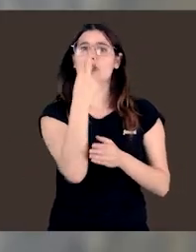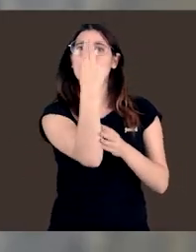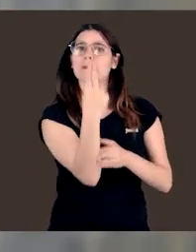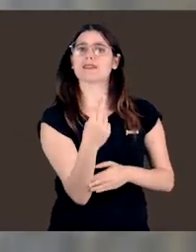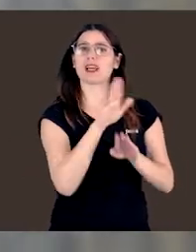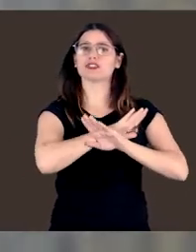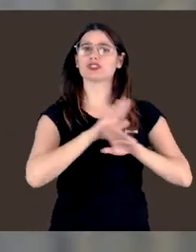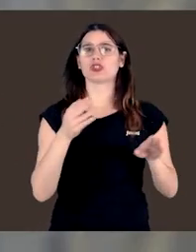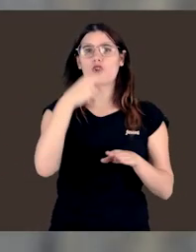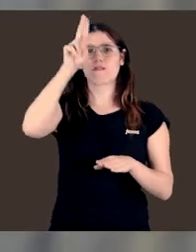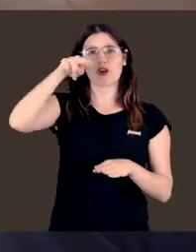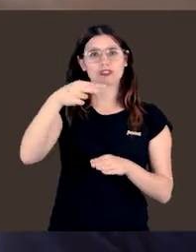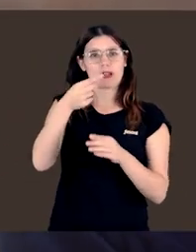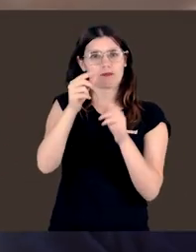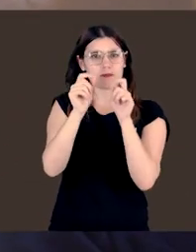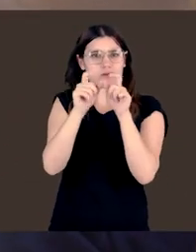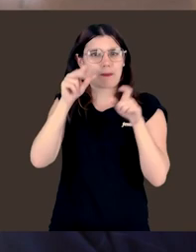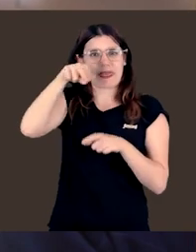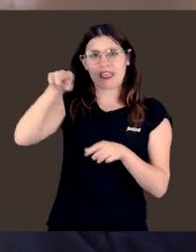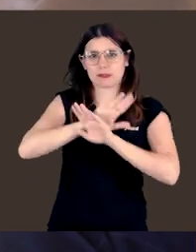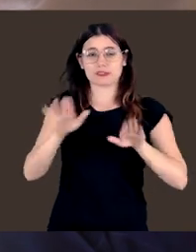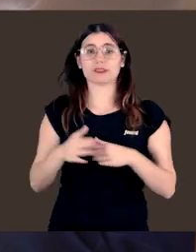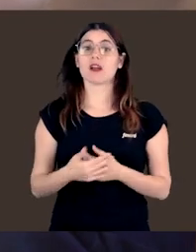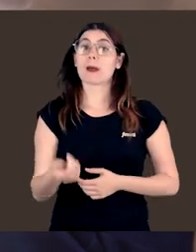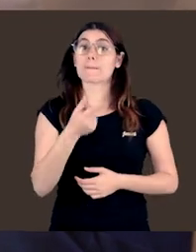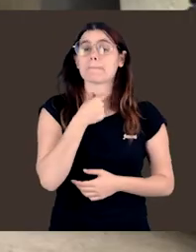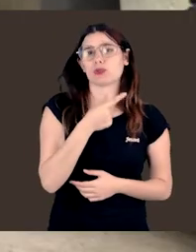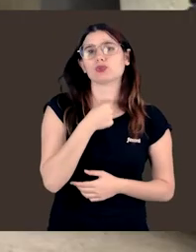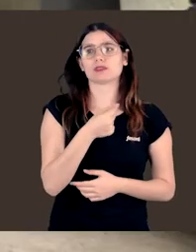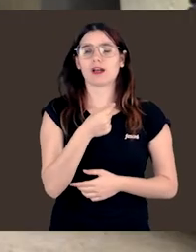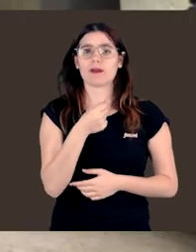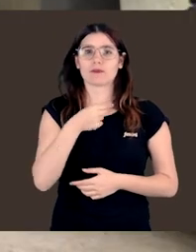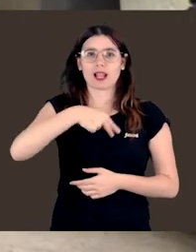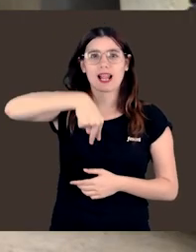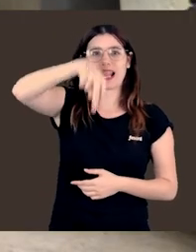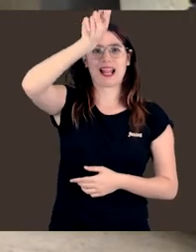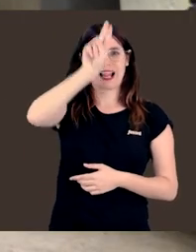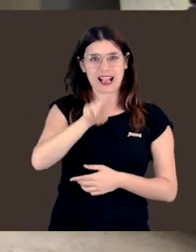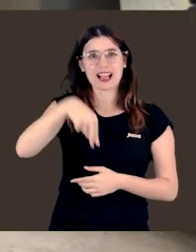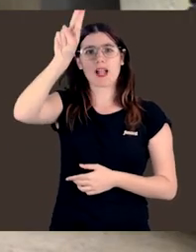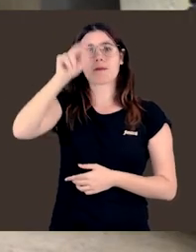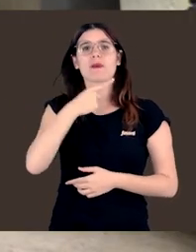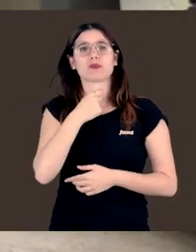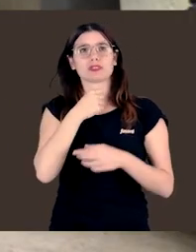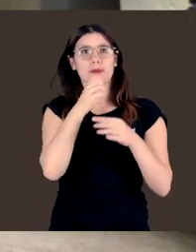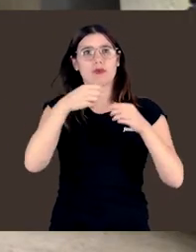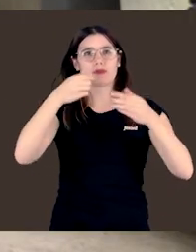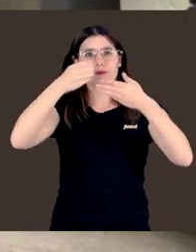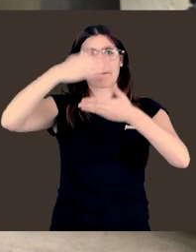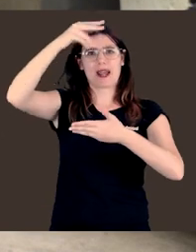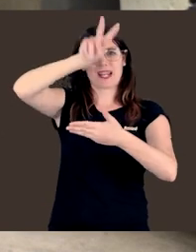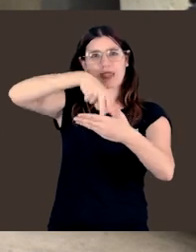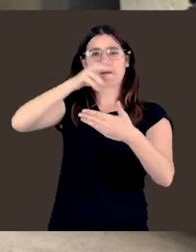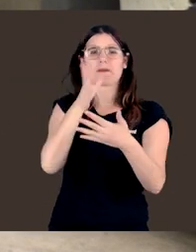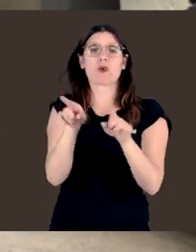Todo ello pintado exclusivamente con broche y pincel. Me gusta el trazo que deja en la